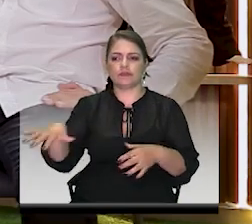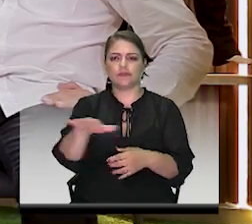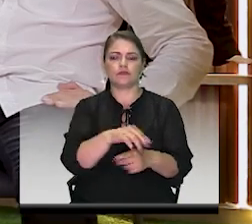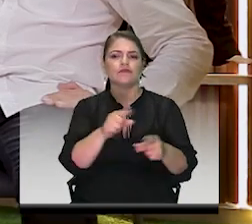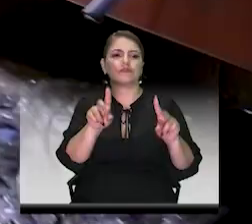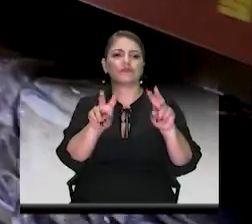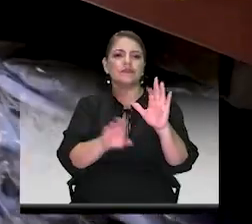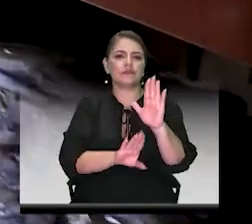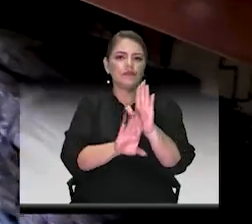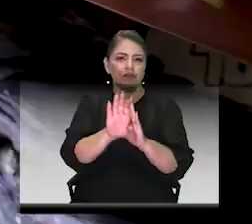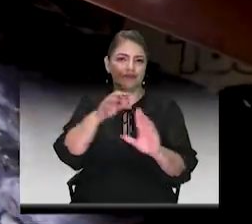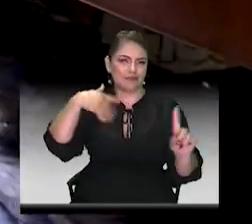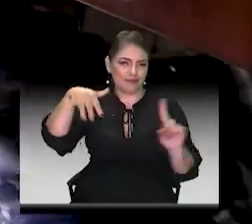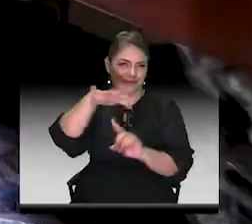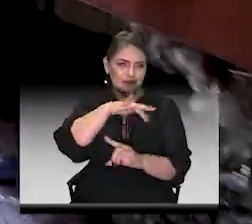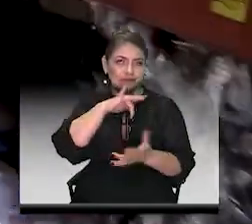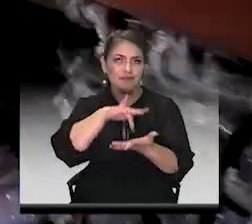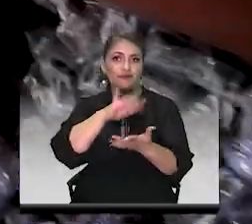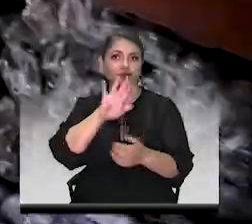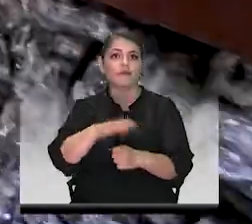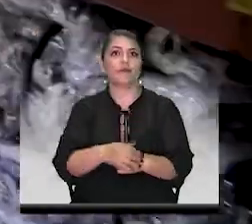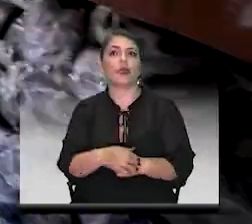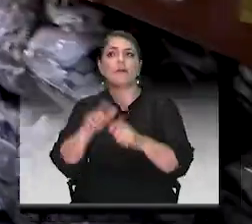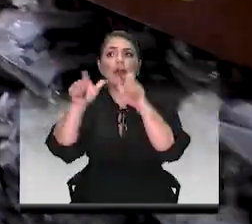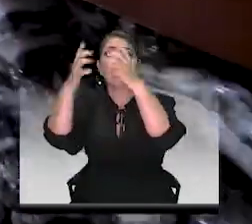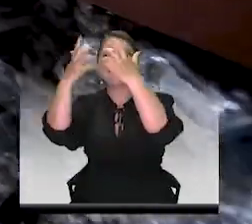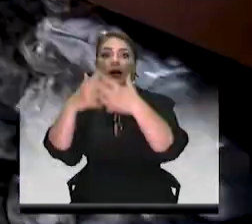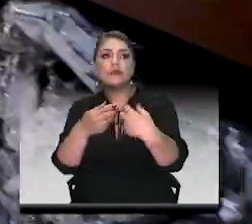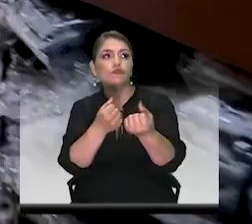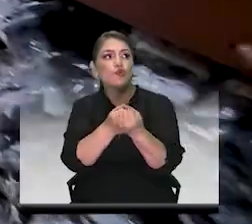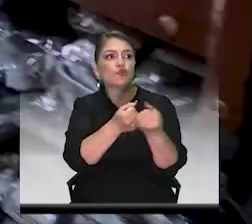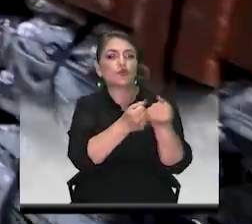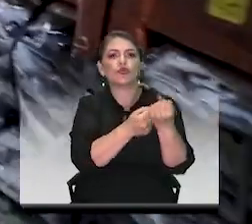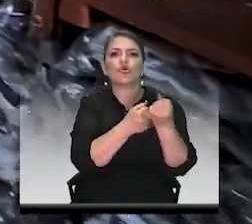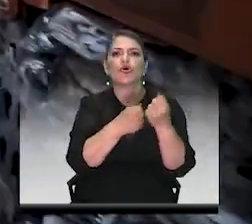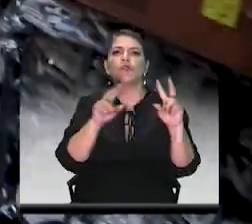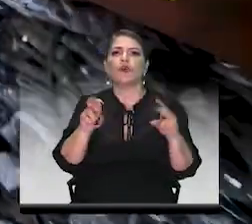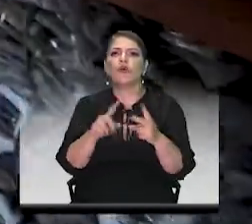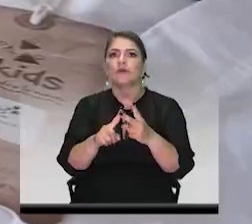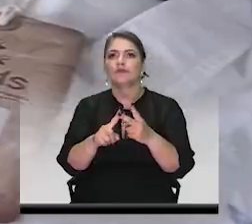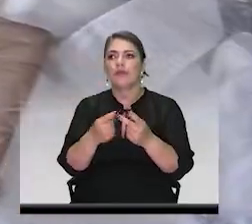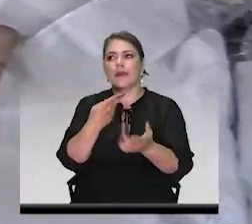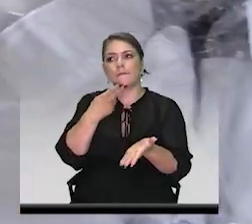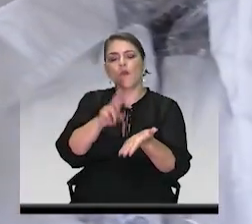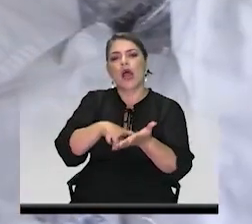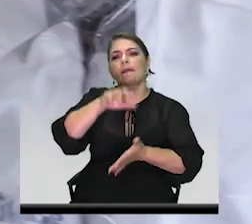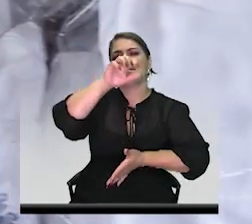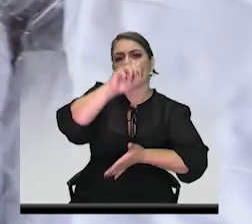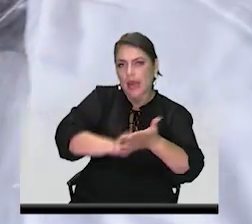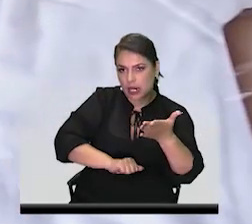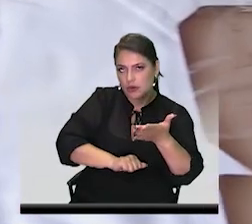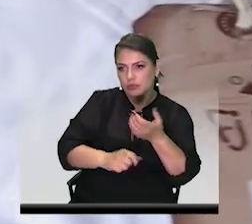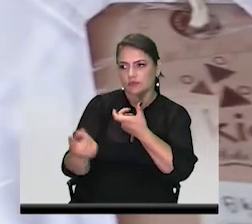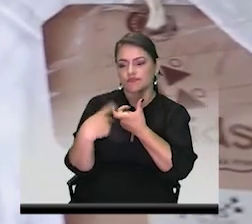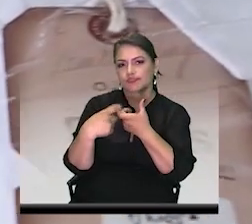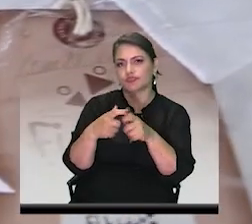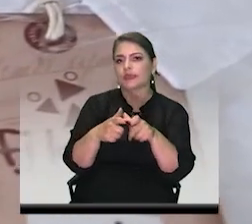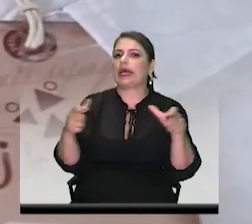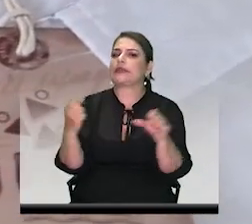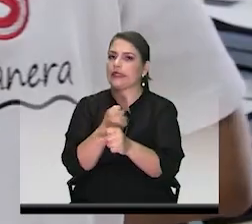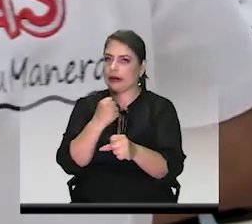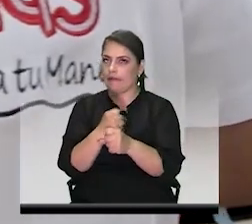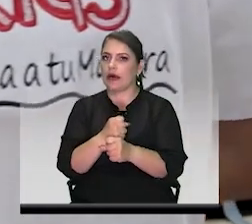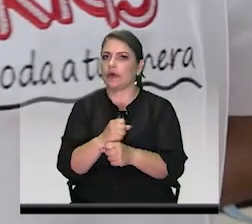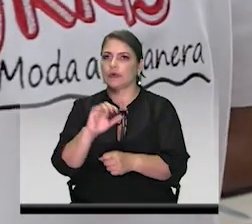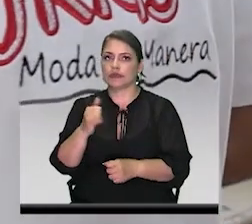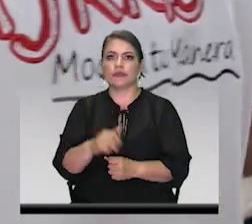donde acompañamos a todos estos empresarios a que tengan menores impuestos y que puedan generar más empleo. Y esa es la apuesta que